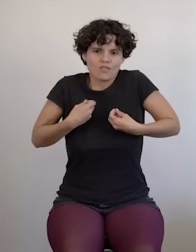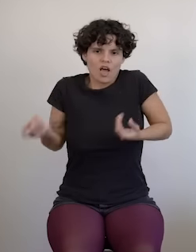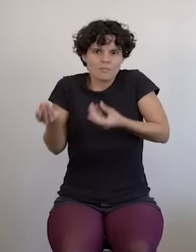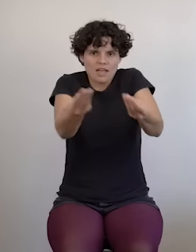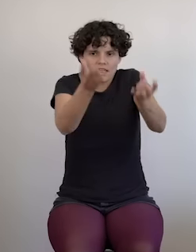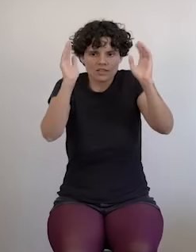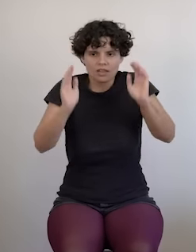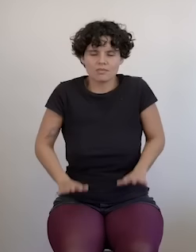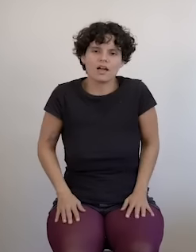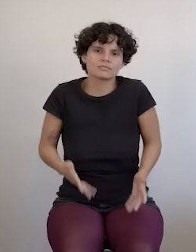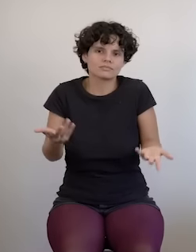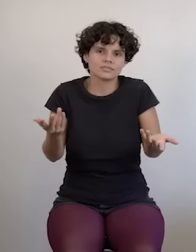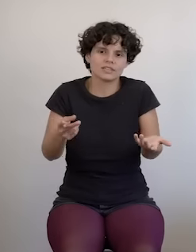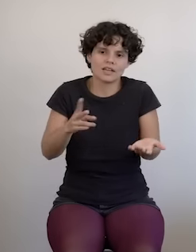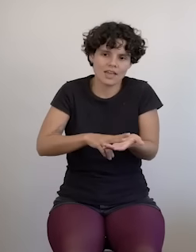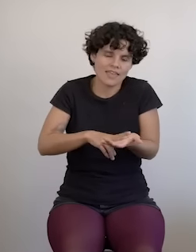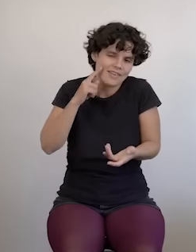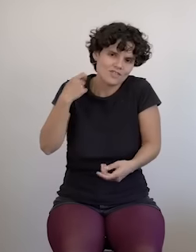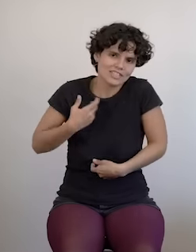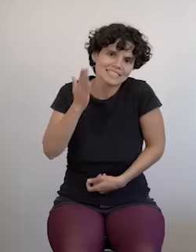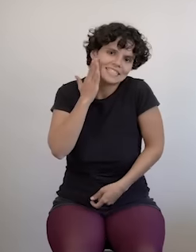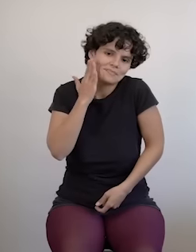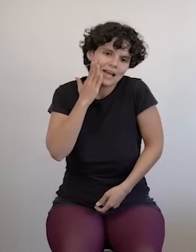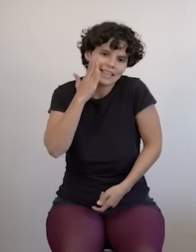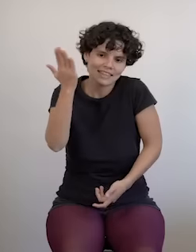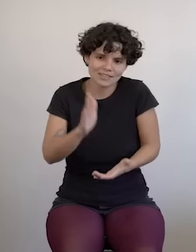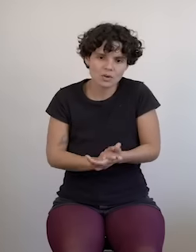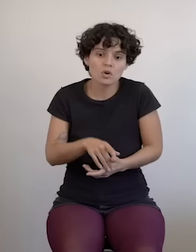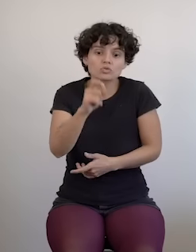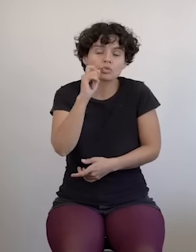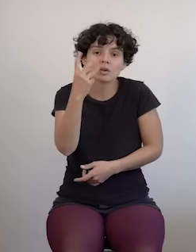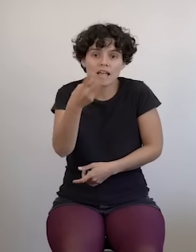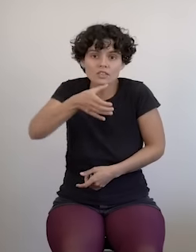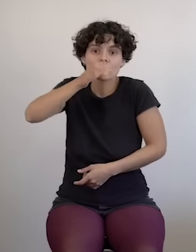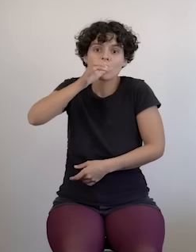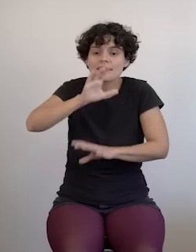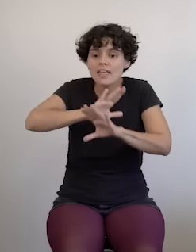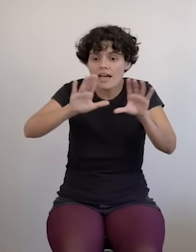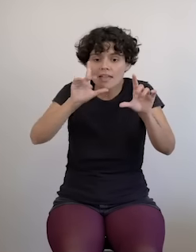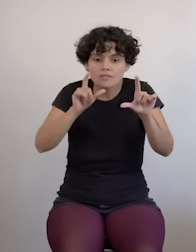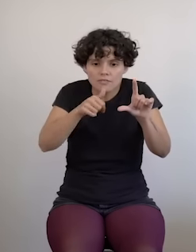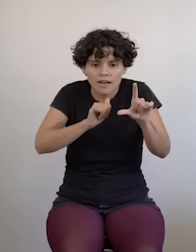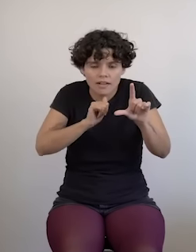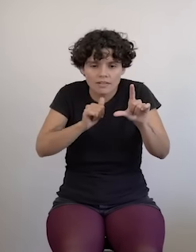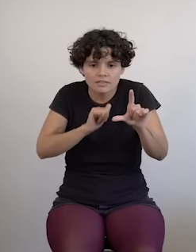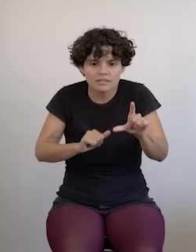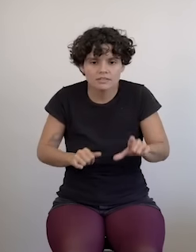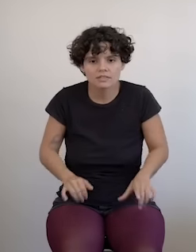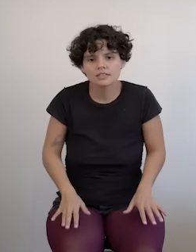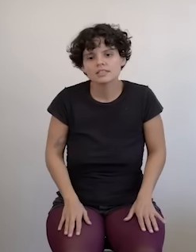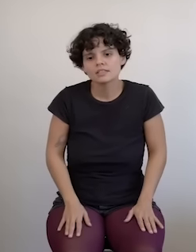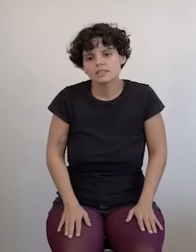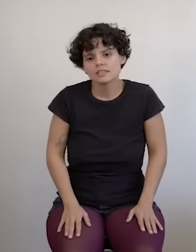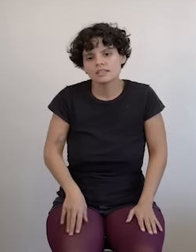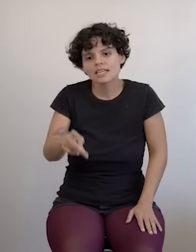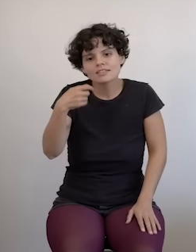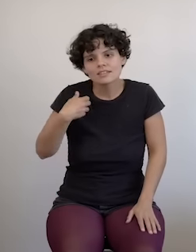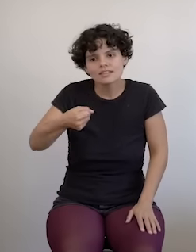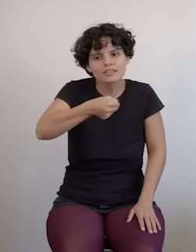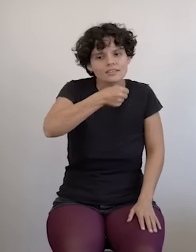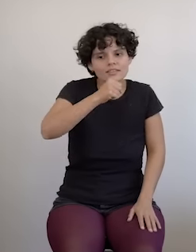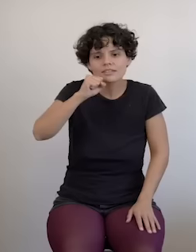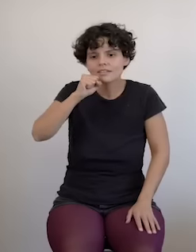tiene que ser simbólico, ¿no? No he tomado nada, andé a mediodía, sí, andé a mediodía. Es que estoy matizando, estoy mezclando. Aquí tengo